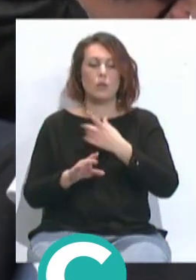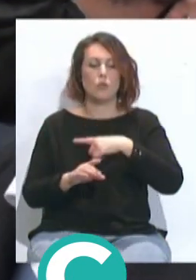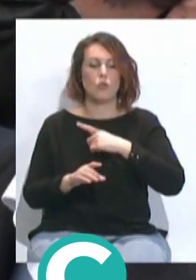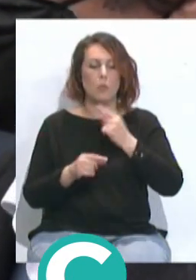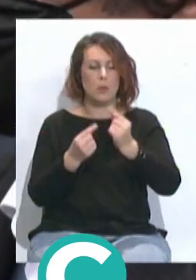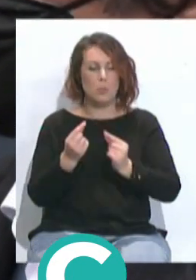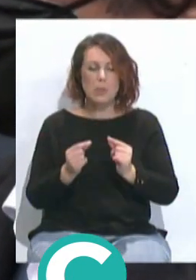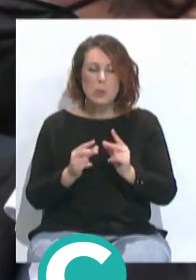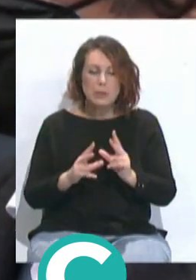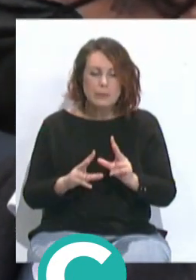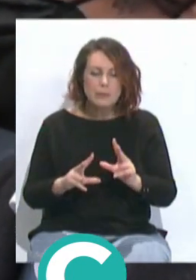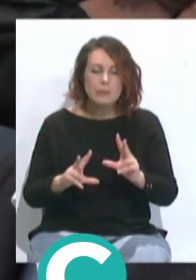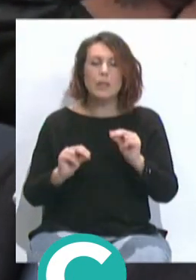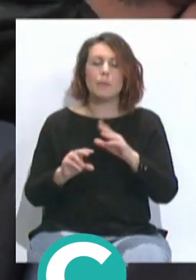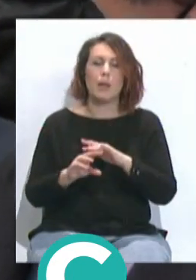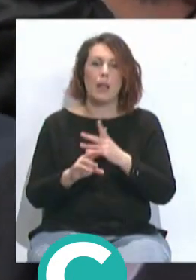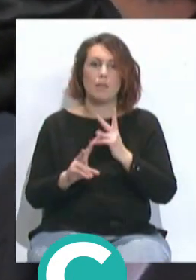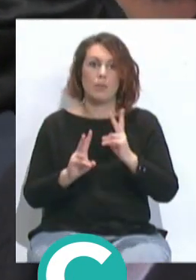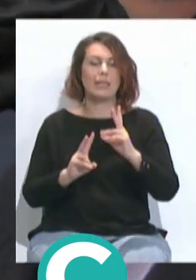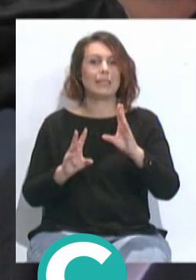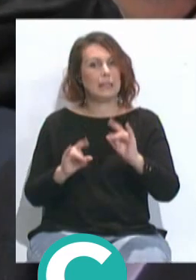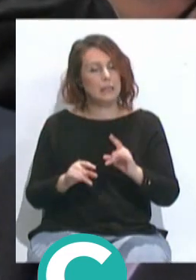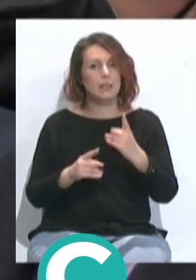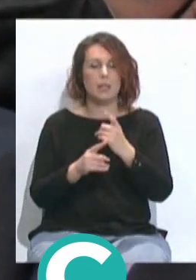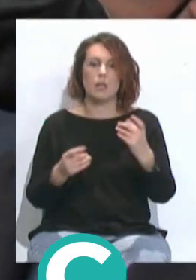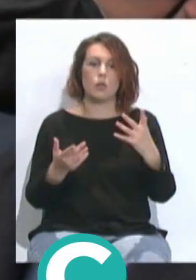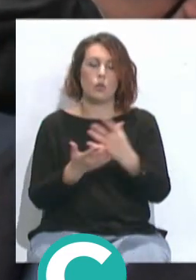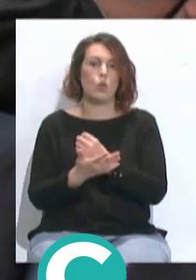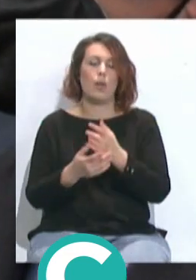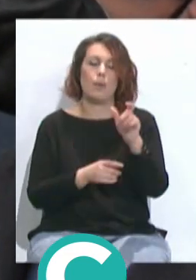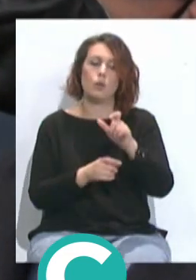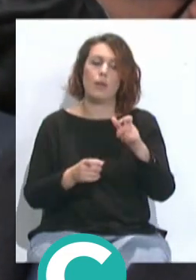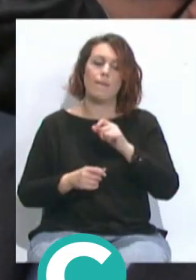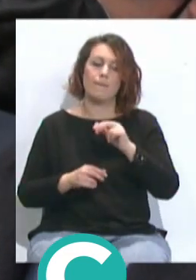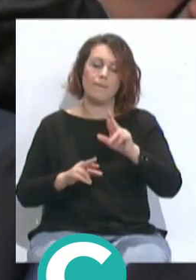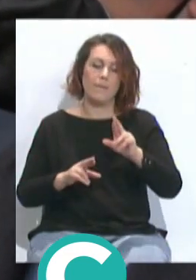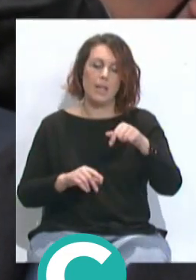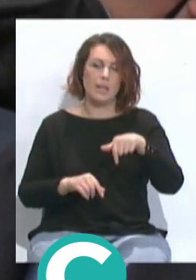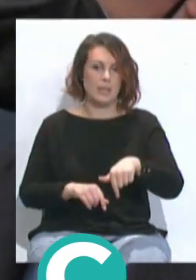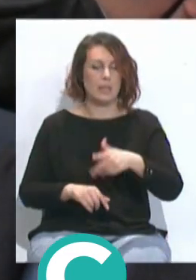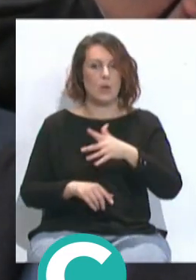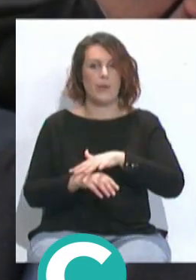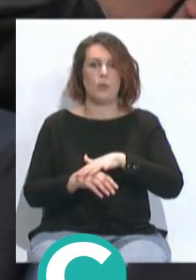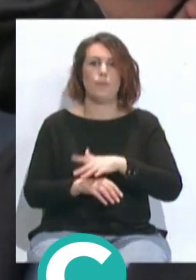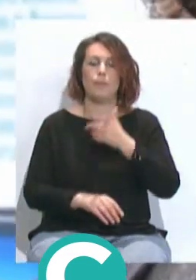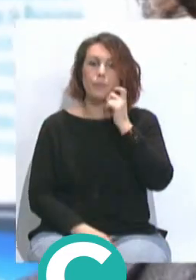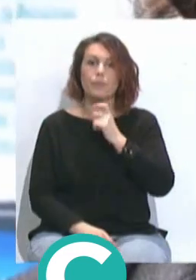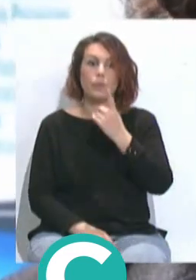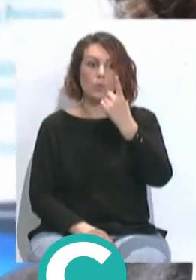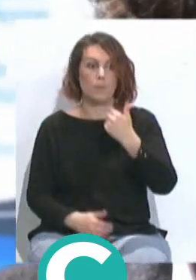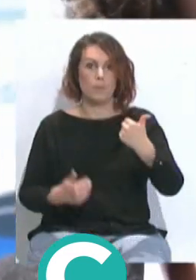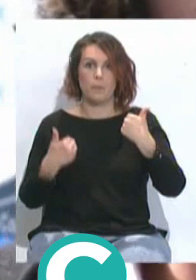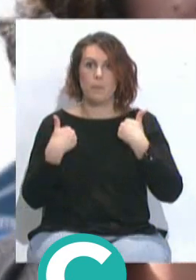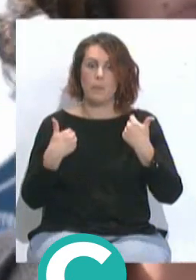de cerrar unos presupuestos que van a responder ahora sí espero a todas las necesidades que la gente está esperando de este gobierno El alcalde y uno de los